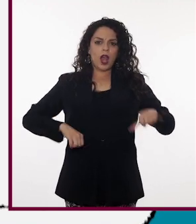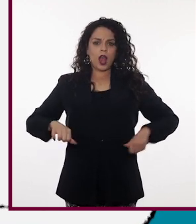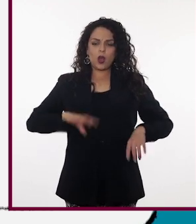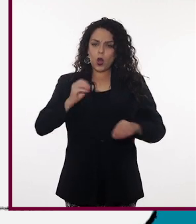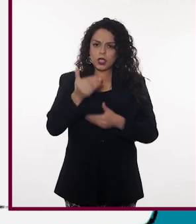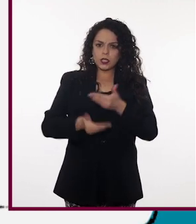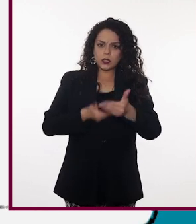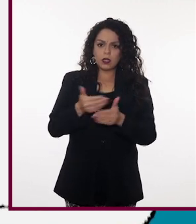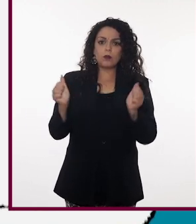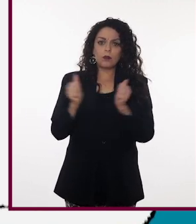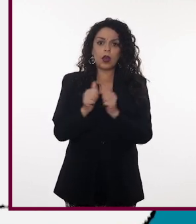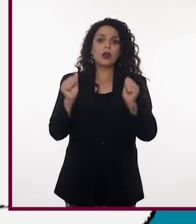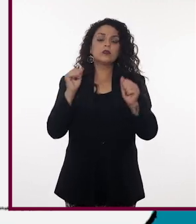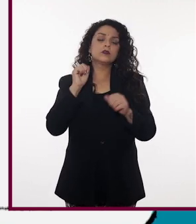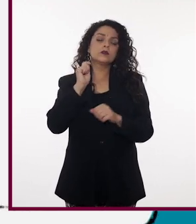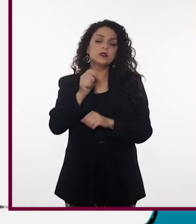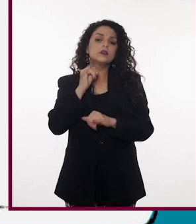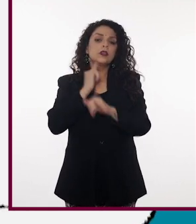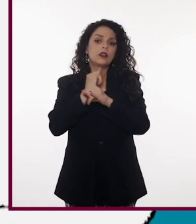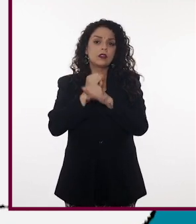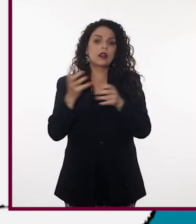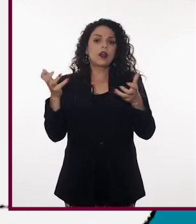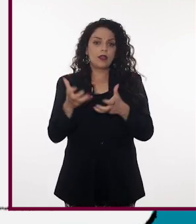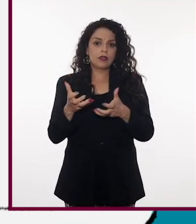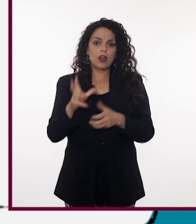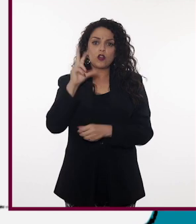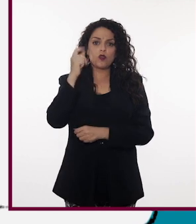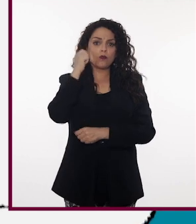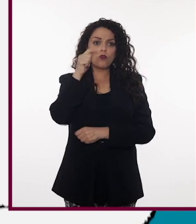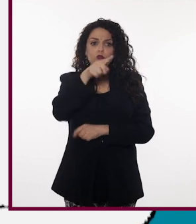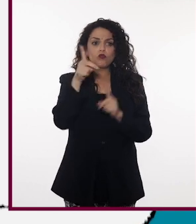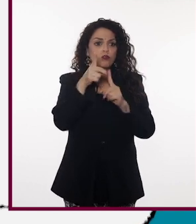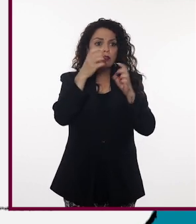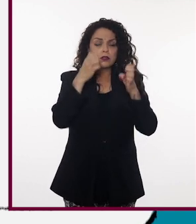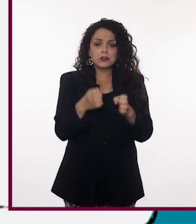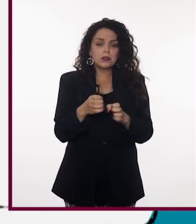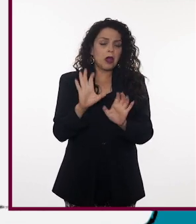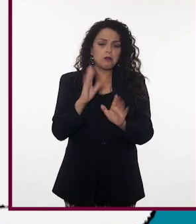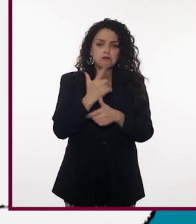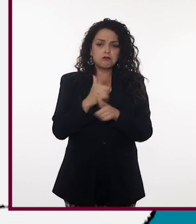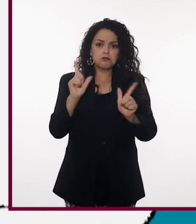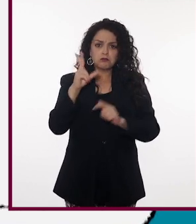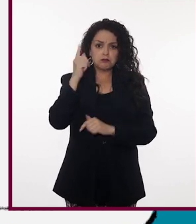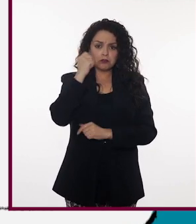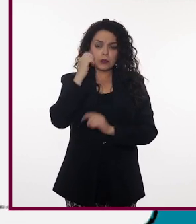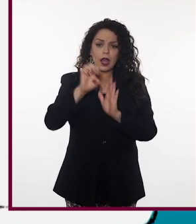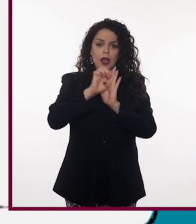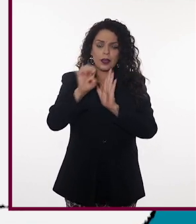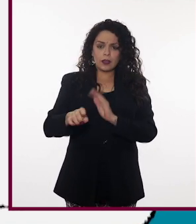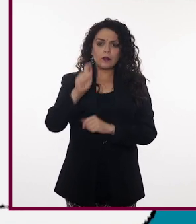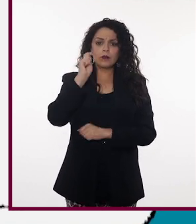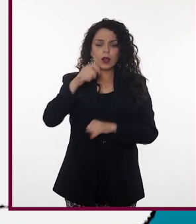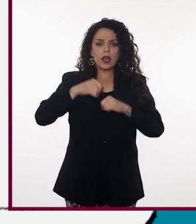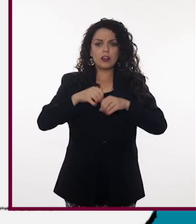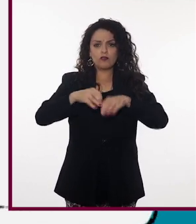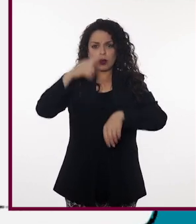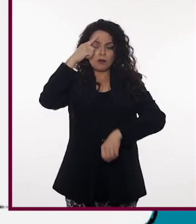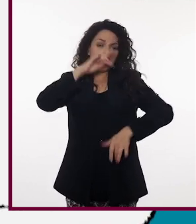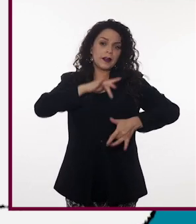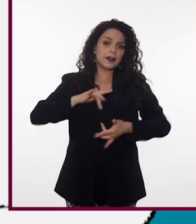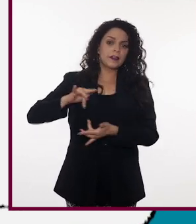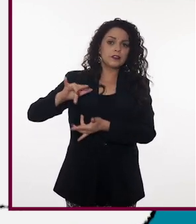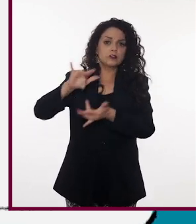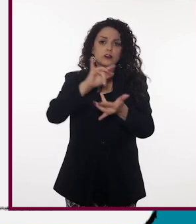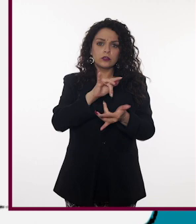se realizan en línea, independientemente de dónde te encuentres. Por ejemplo, generar contenidos para las redes